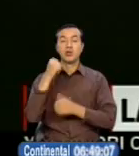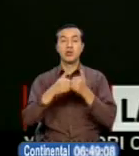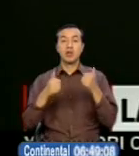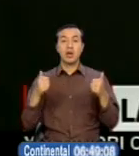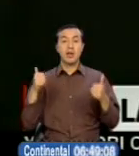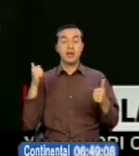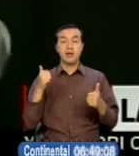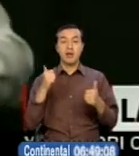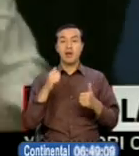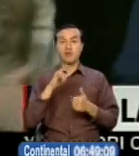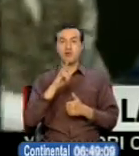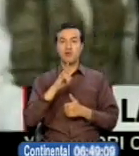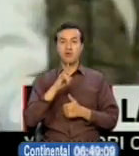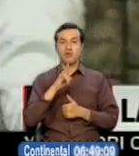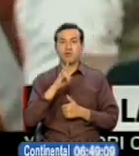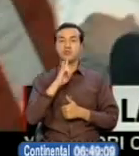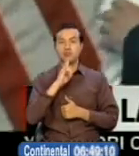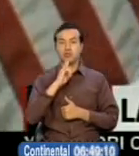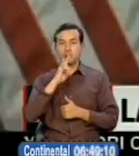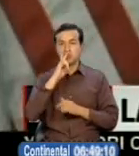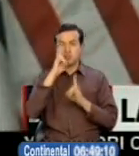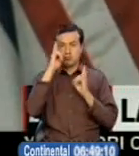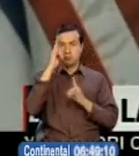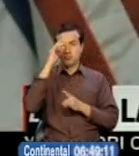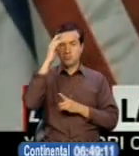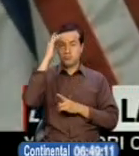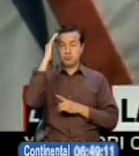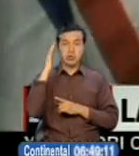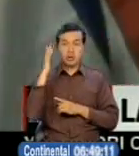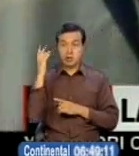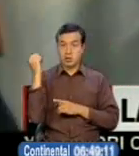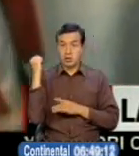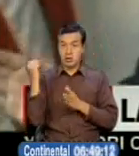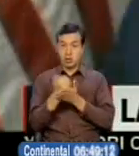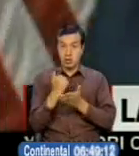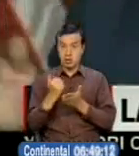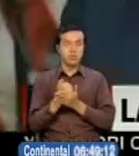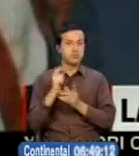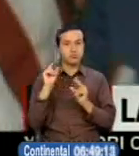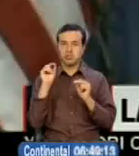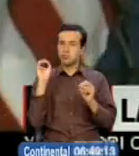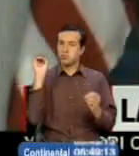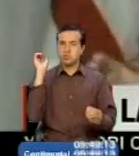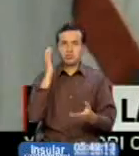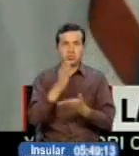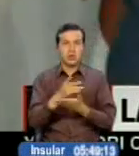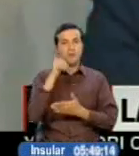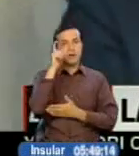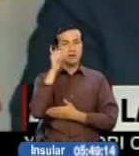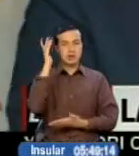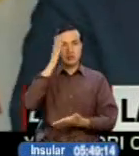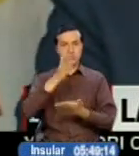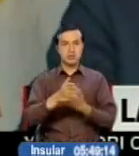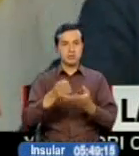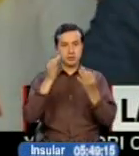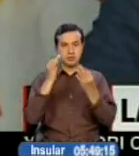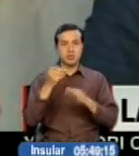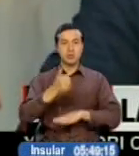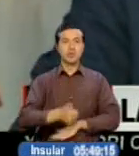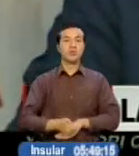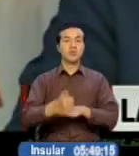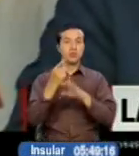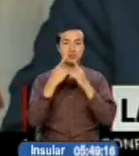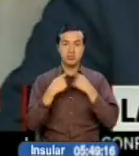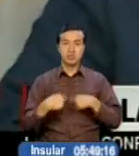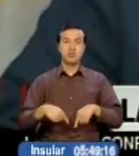Blanca por el Partido Republicano Donald Trump no podrá continuar recaudando fondos en Nueva York. Así lo ordenó la Fiscalía General del Estado. Las autoridades